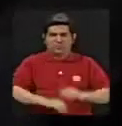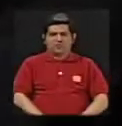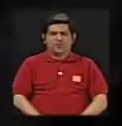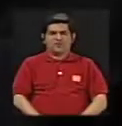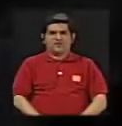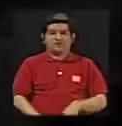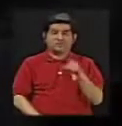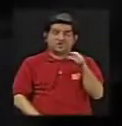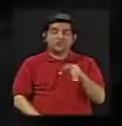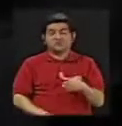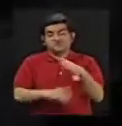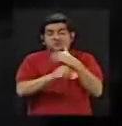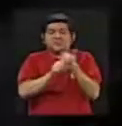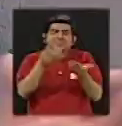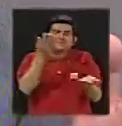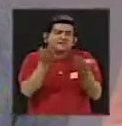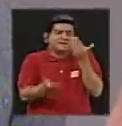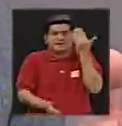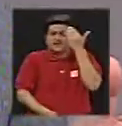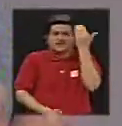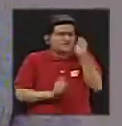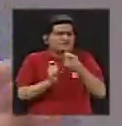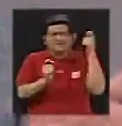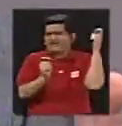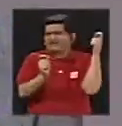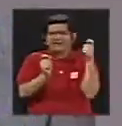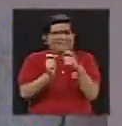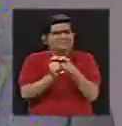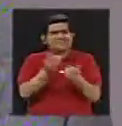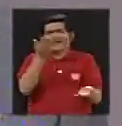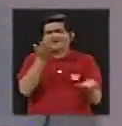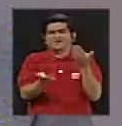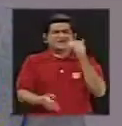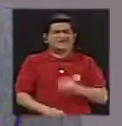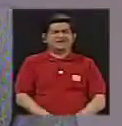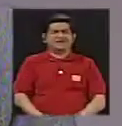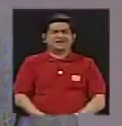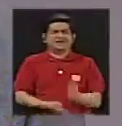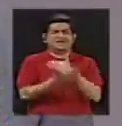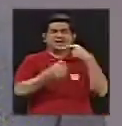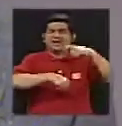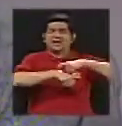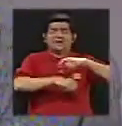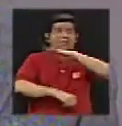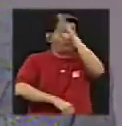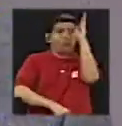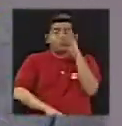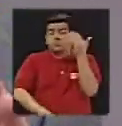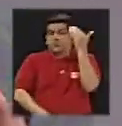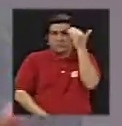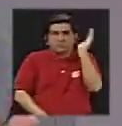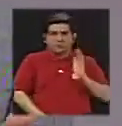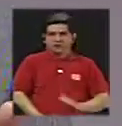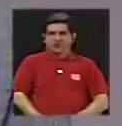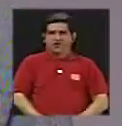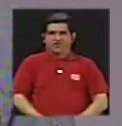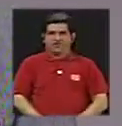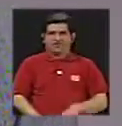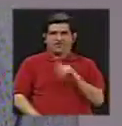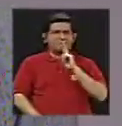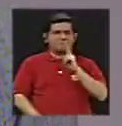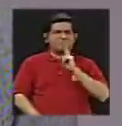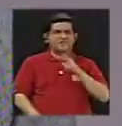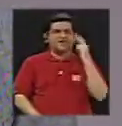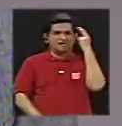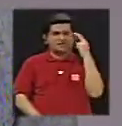hecho. No vamos a saber exactamente hasta tal vez dentro de algún tiempo, y a lo mejor nunca lo sabremos, cuáles fueron los